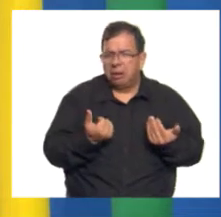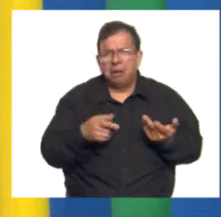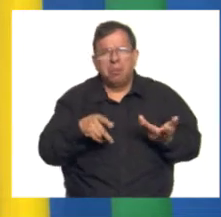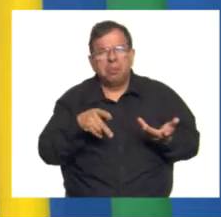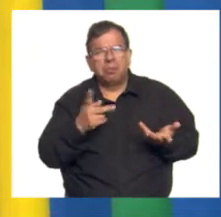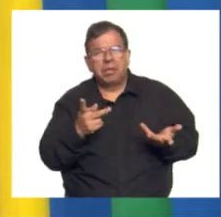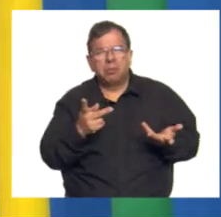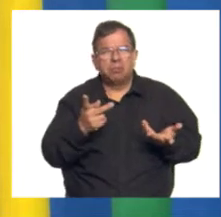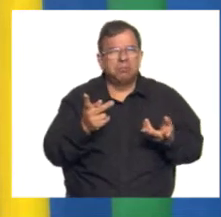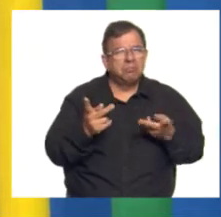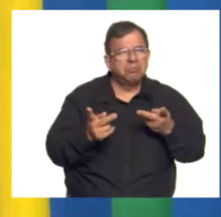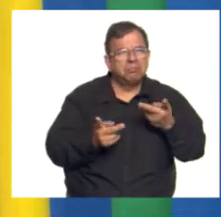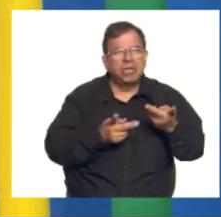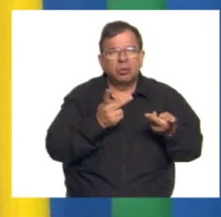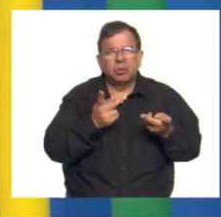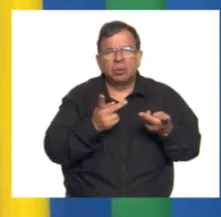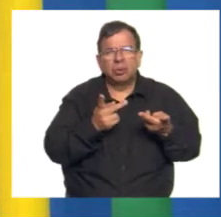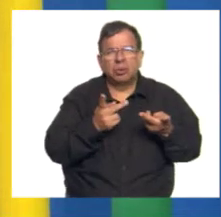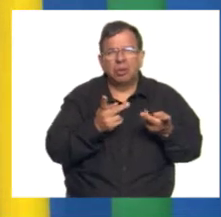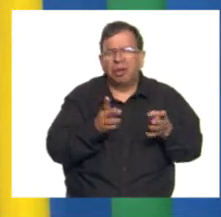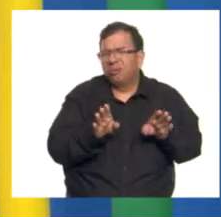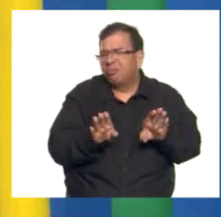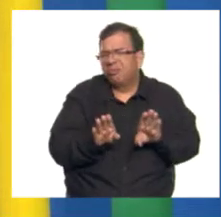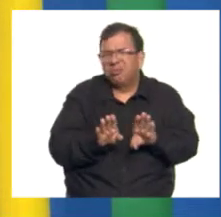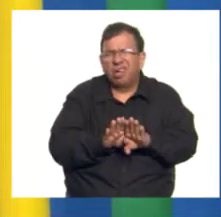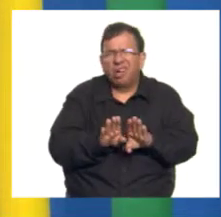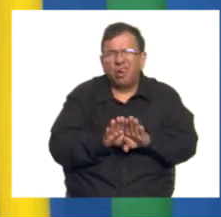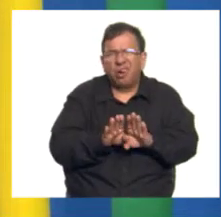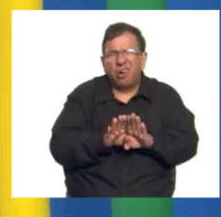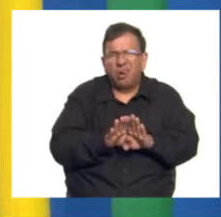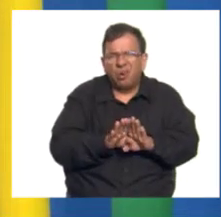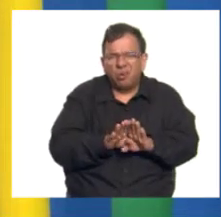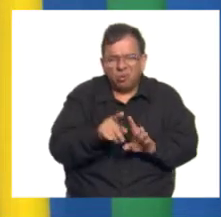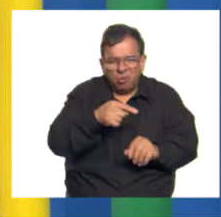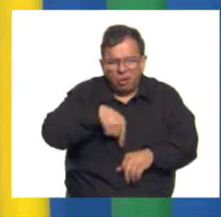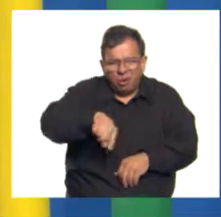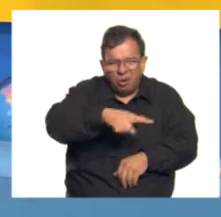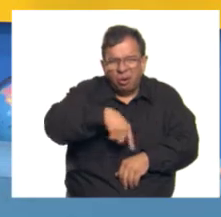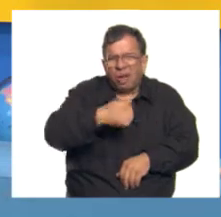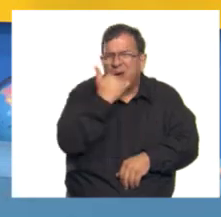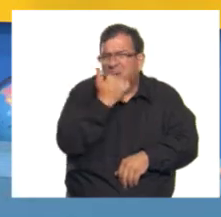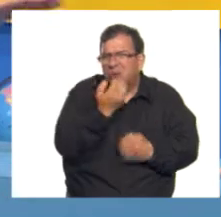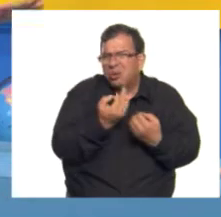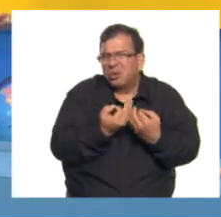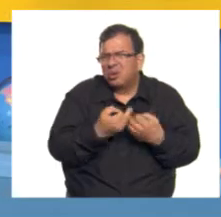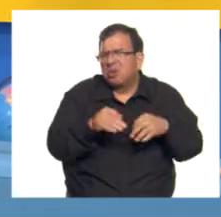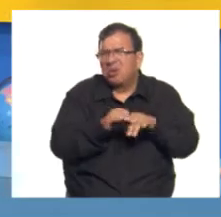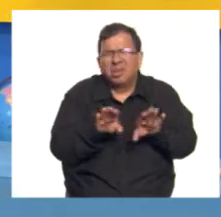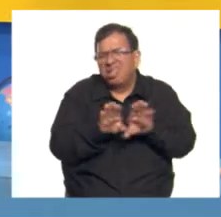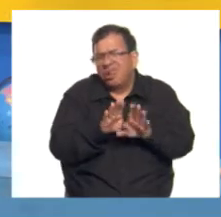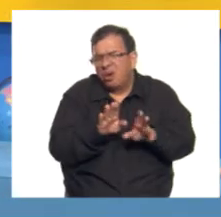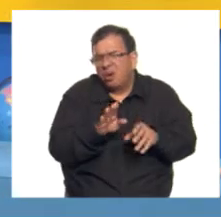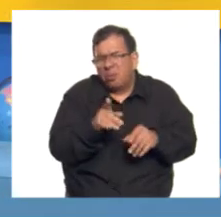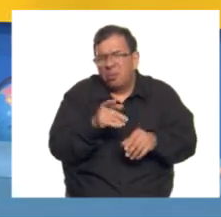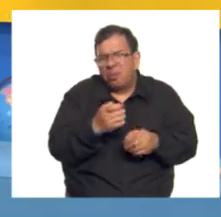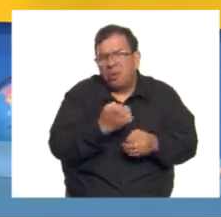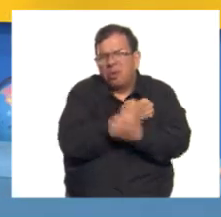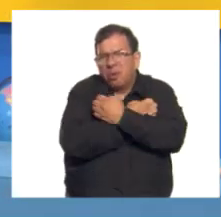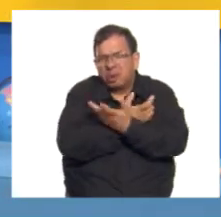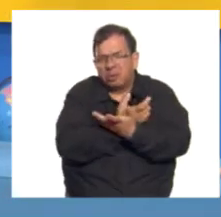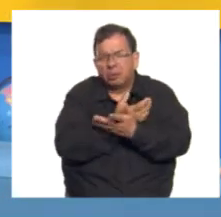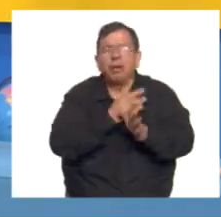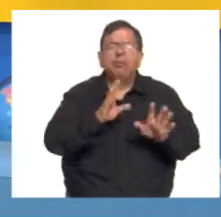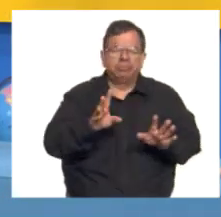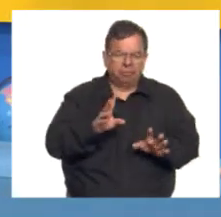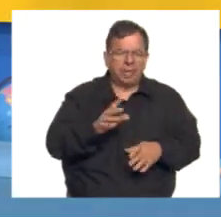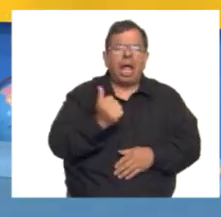me pregunto de qué forma será importante para los propios alumnos. Ay, pues ¿qué te parece si escuchamos el punto de vista